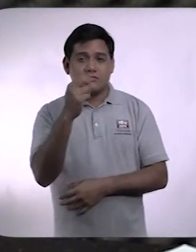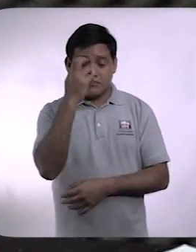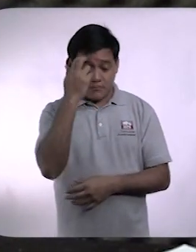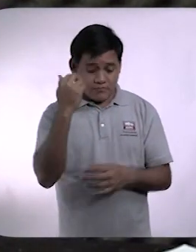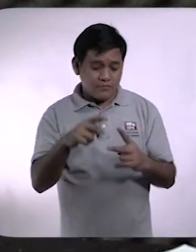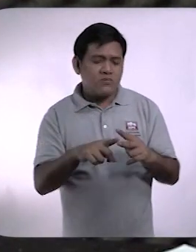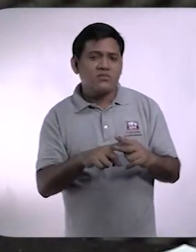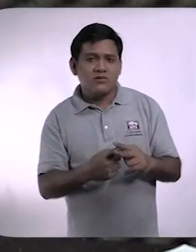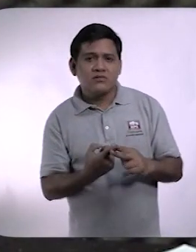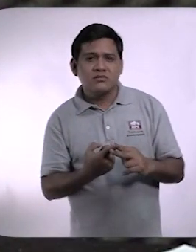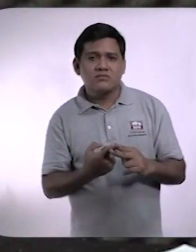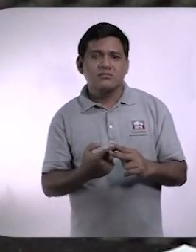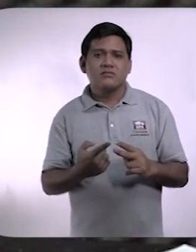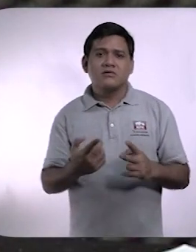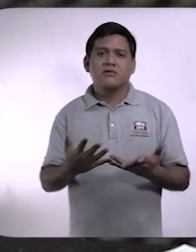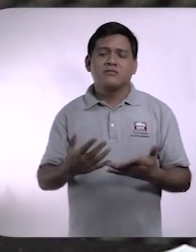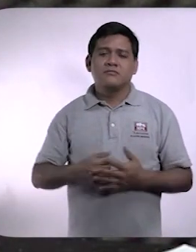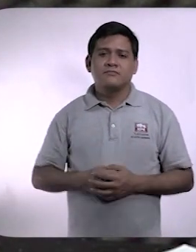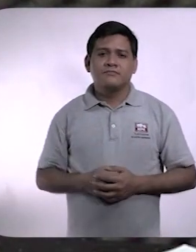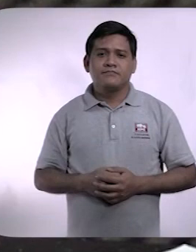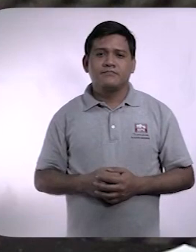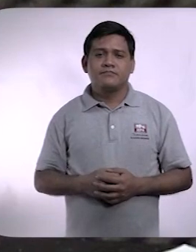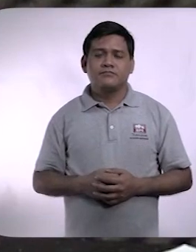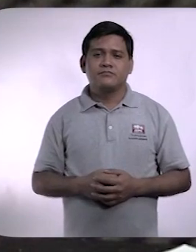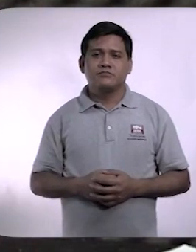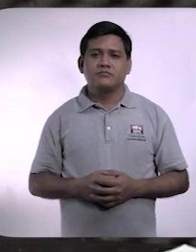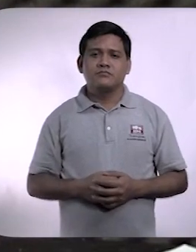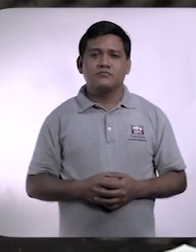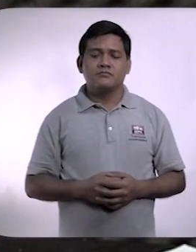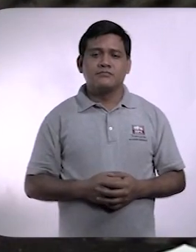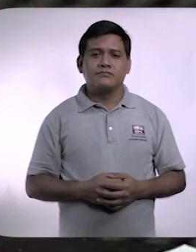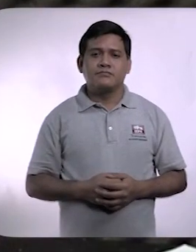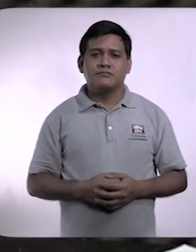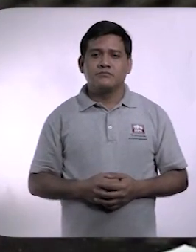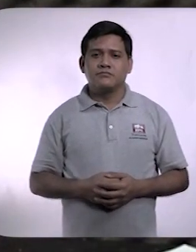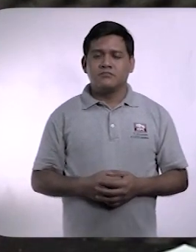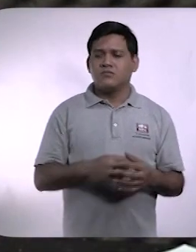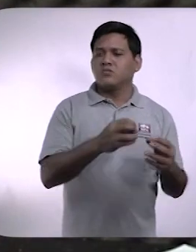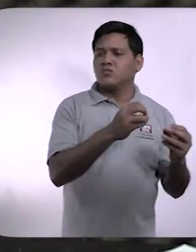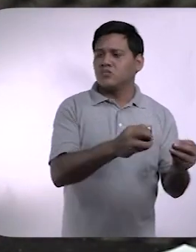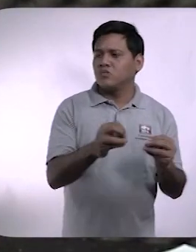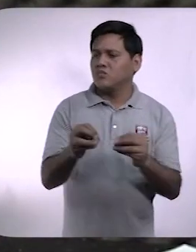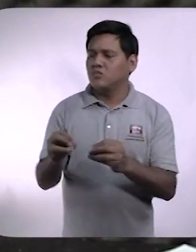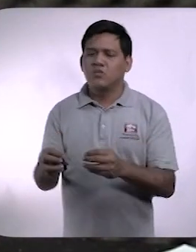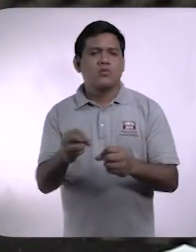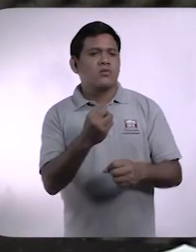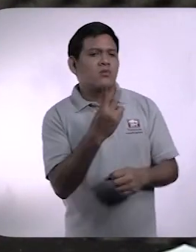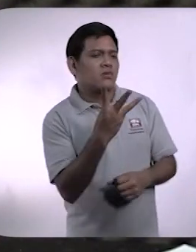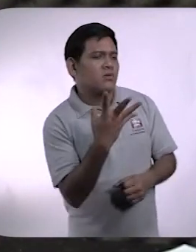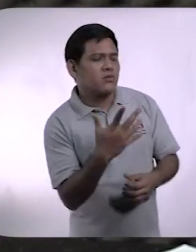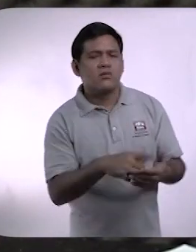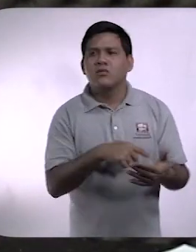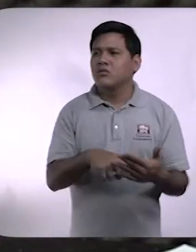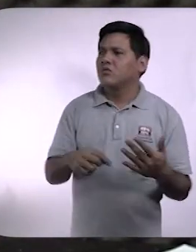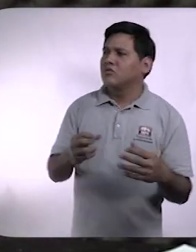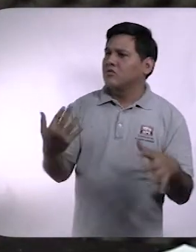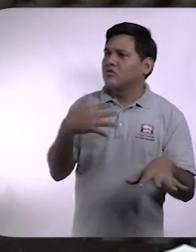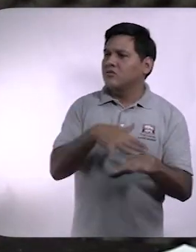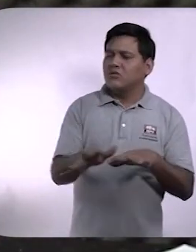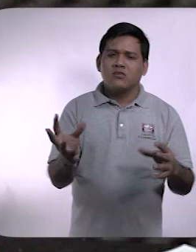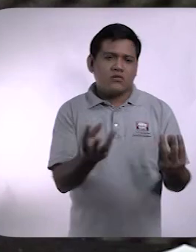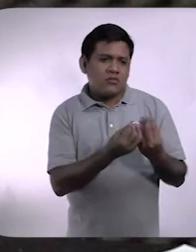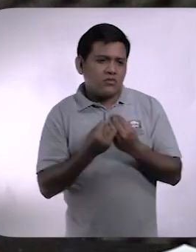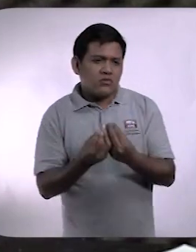iniciaron los procedimientos para el conteo, sellado, agrupamiento, integración de los